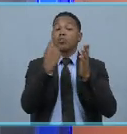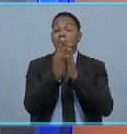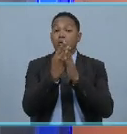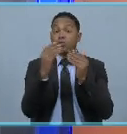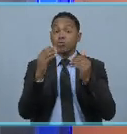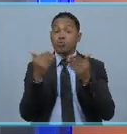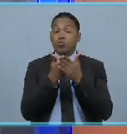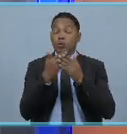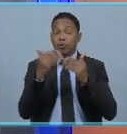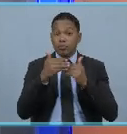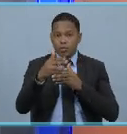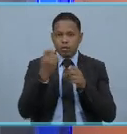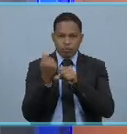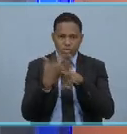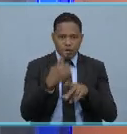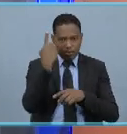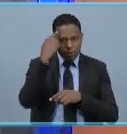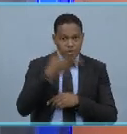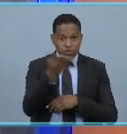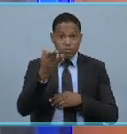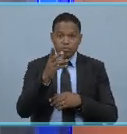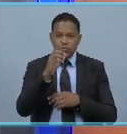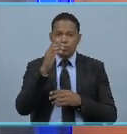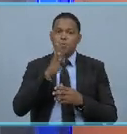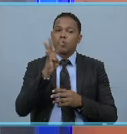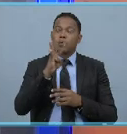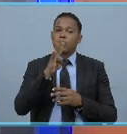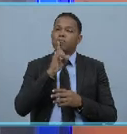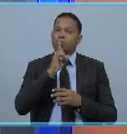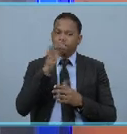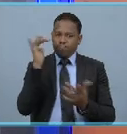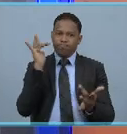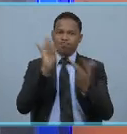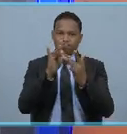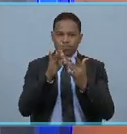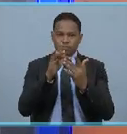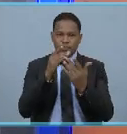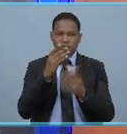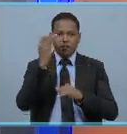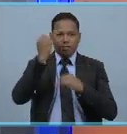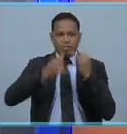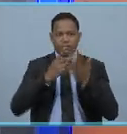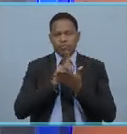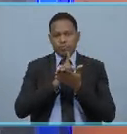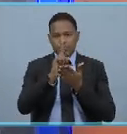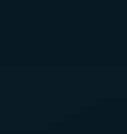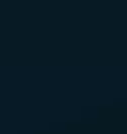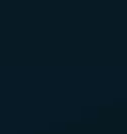adelanto de lo que preparamos para ustedes, porque sin dudas el 4 conecta. Feliz resto del día.